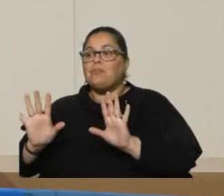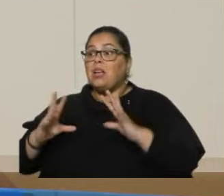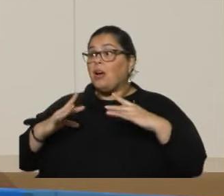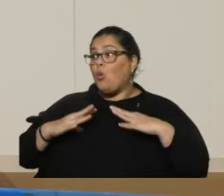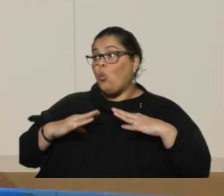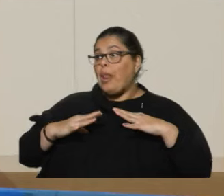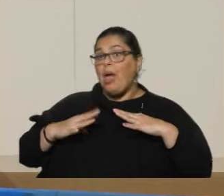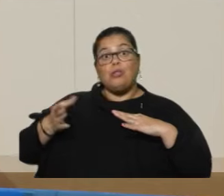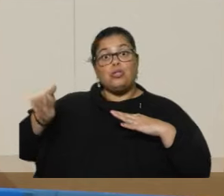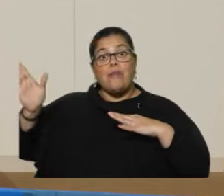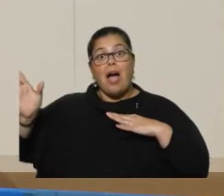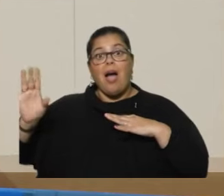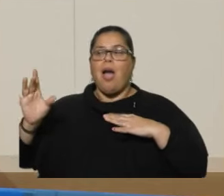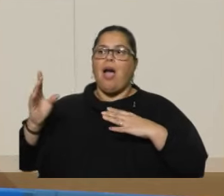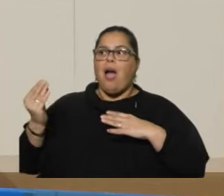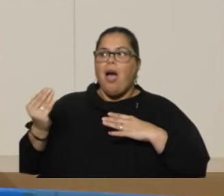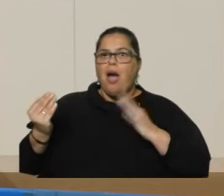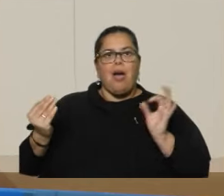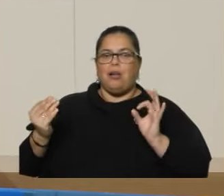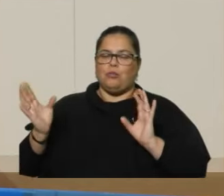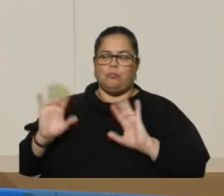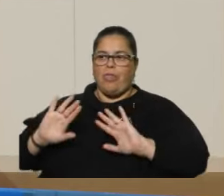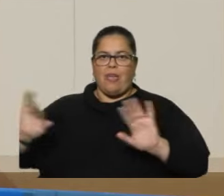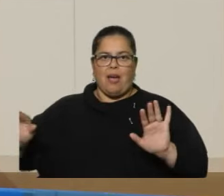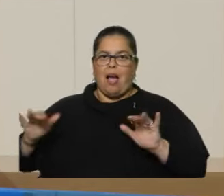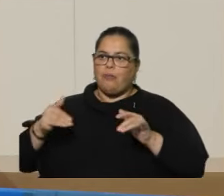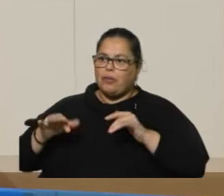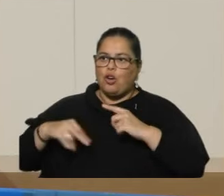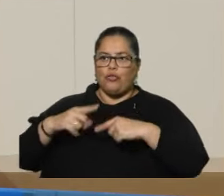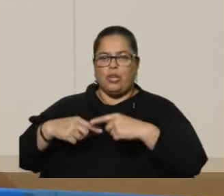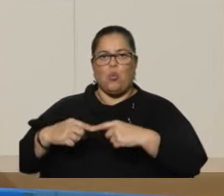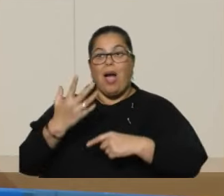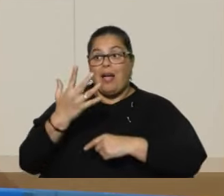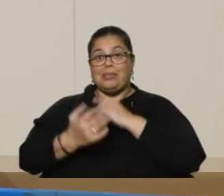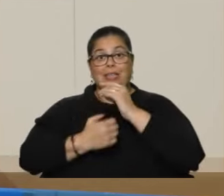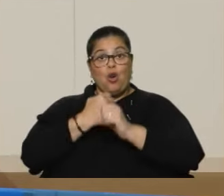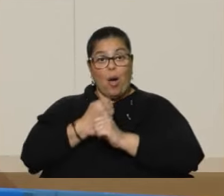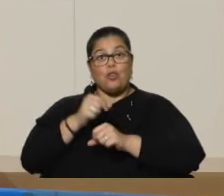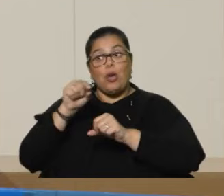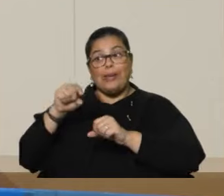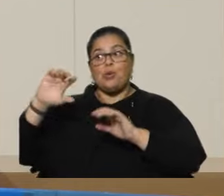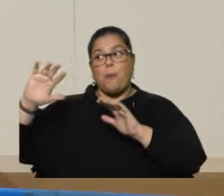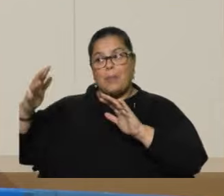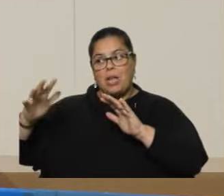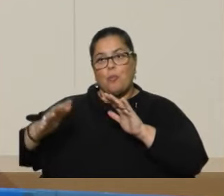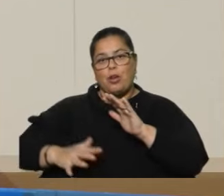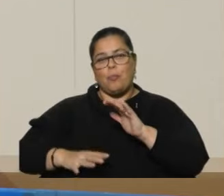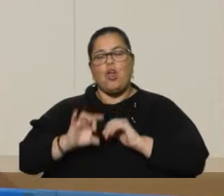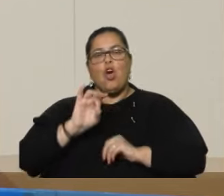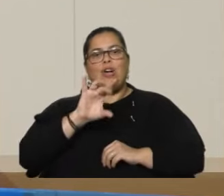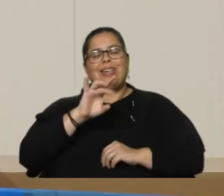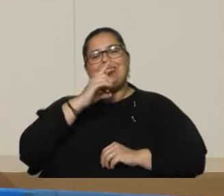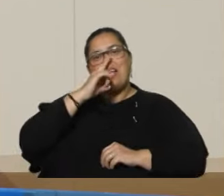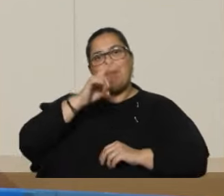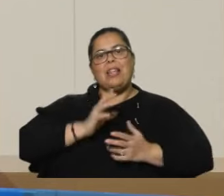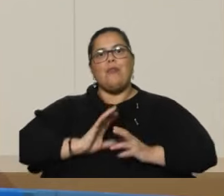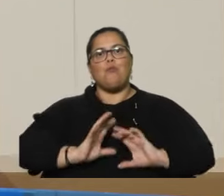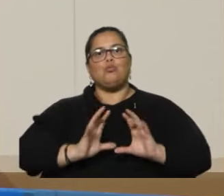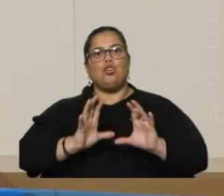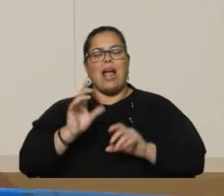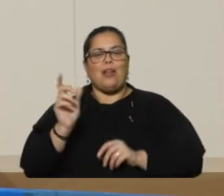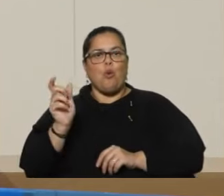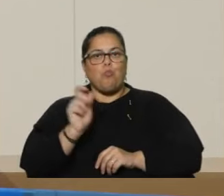incentivo en ese sentido y creemos que hay una oportunidad de eso sostenido durante 5 años, implicaría unos 15.000 funcionarios públicos menos al